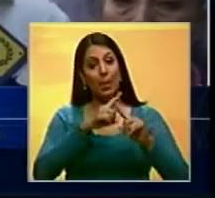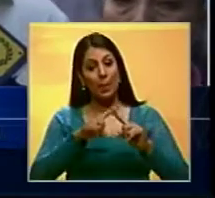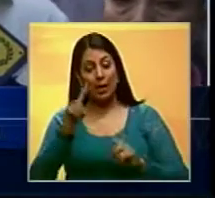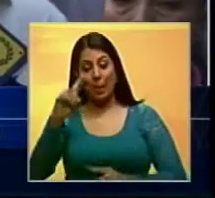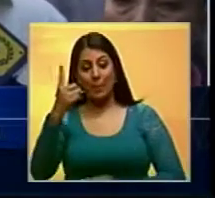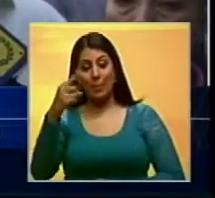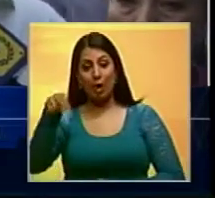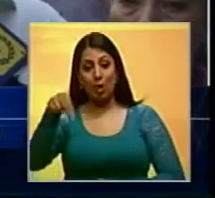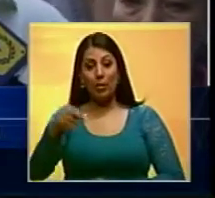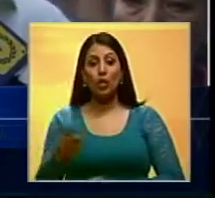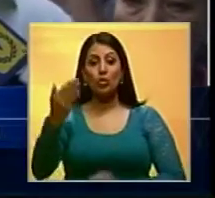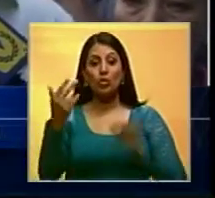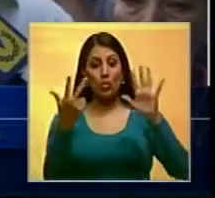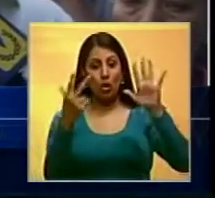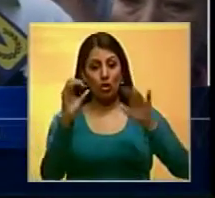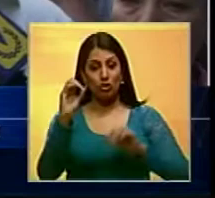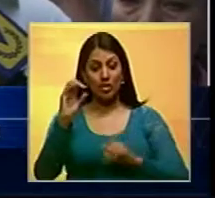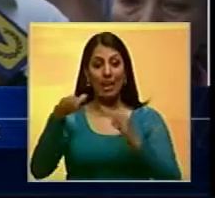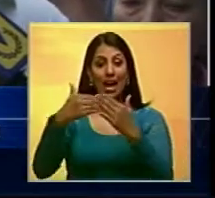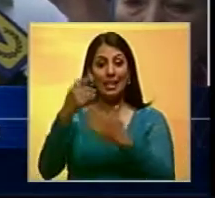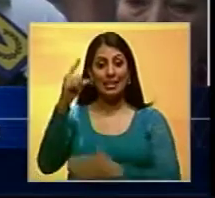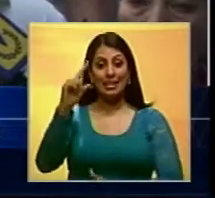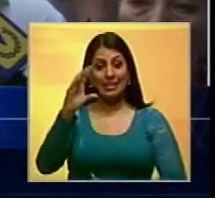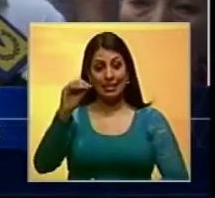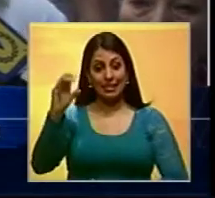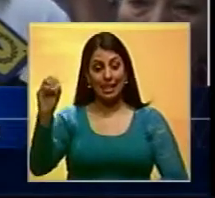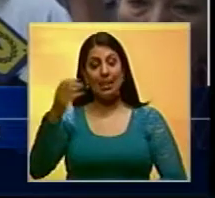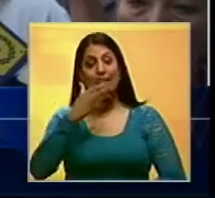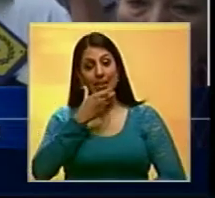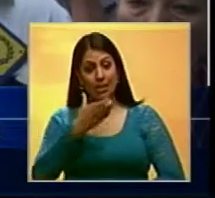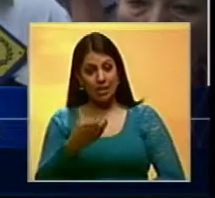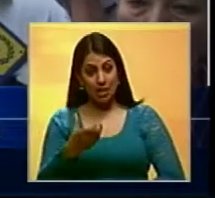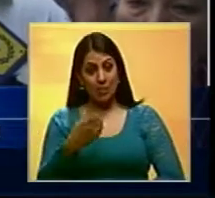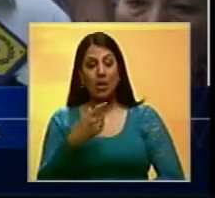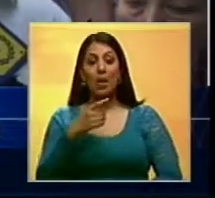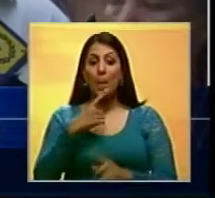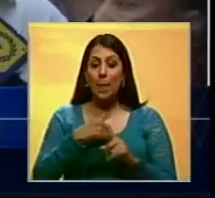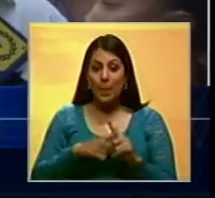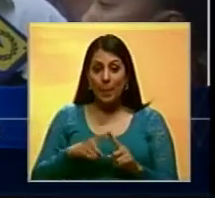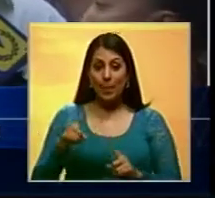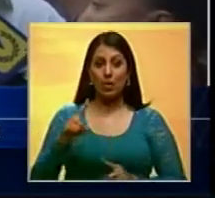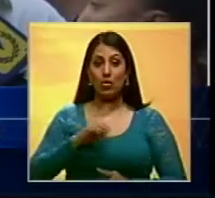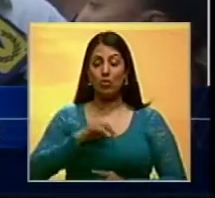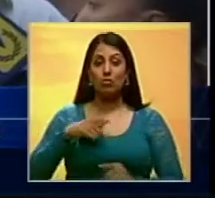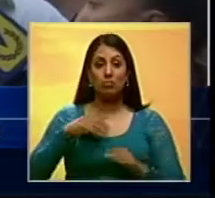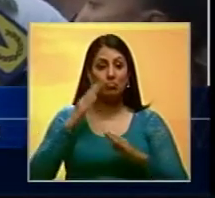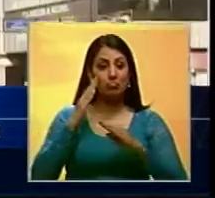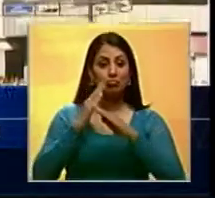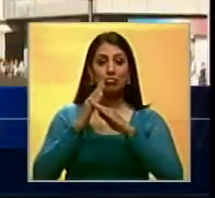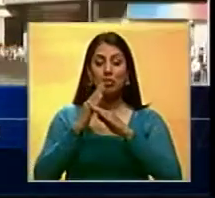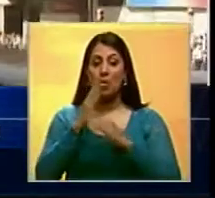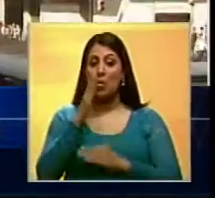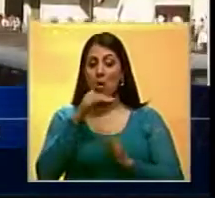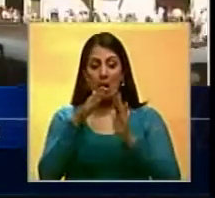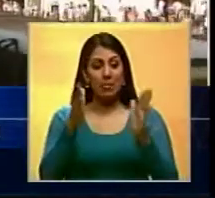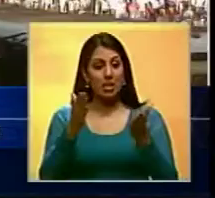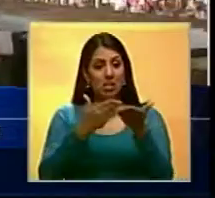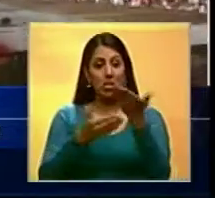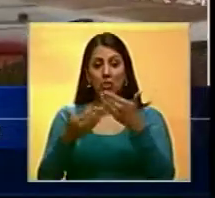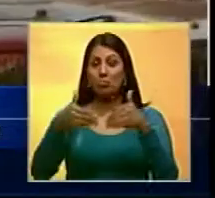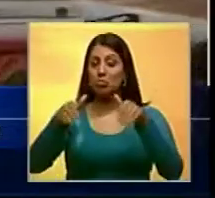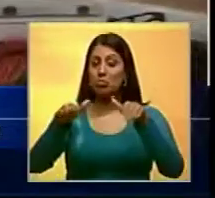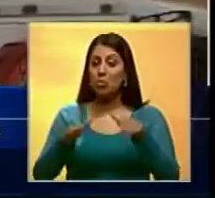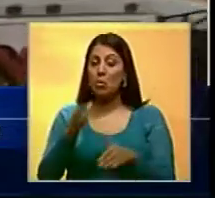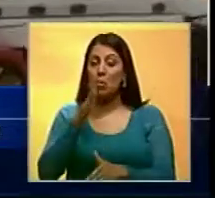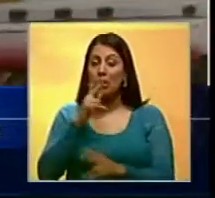1 de noviembre se iba a subir a 80, hasta que llegamos a 100 en diciembre. Prácticamente se pararon, se acabó las mesas de negociaciones y